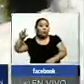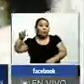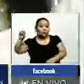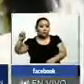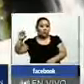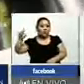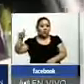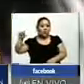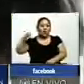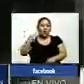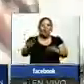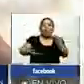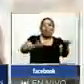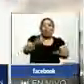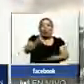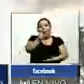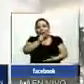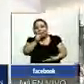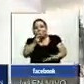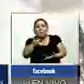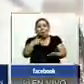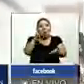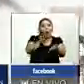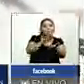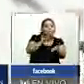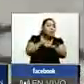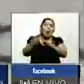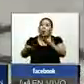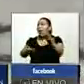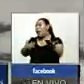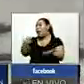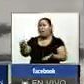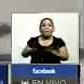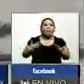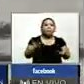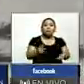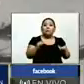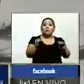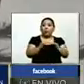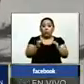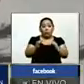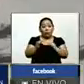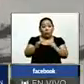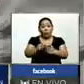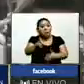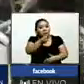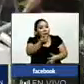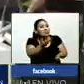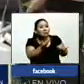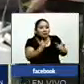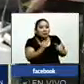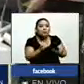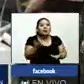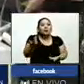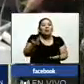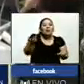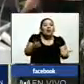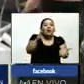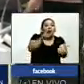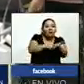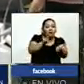se dedica a vender helados, aprovechó la multitud para generar ingresos y a la vez solicitó información sobre la